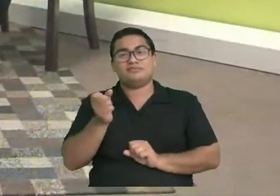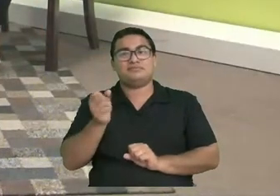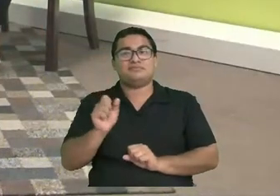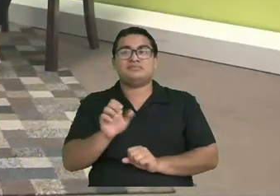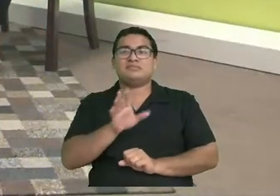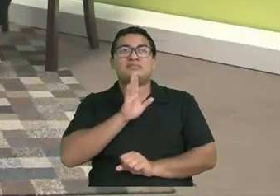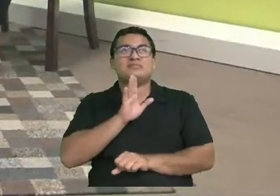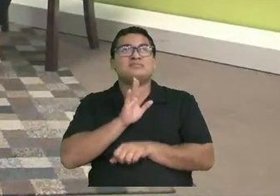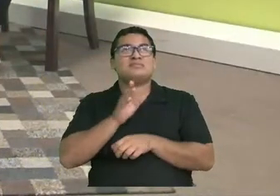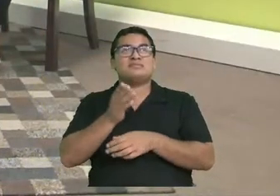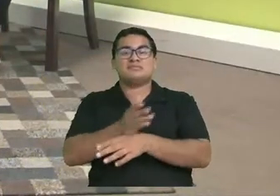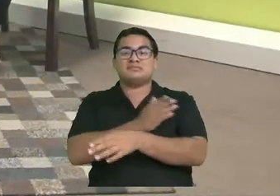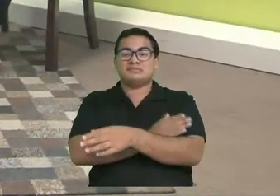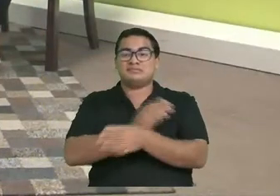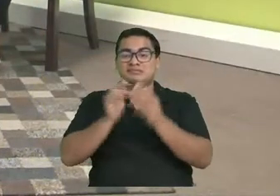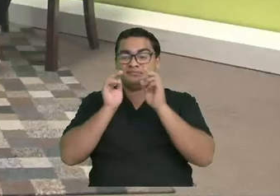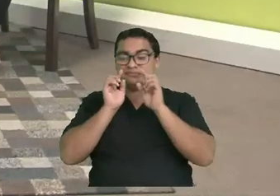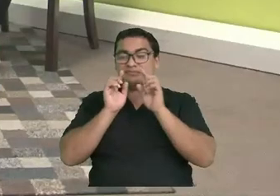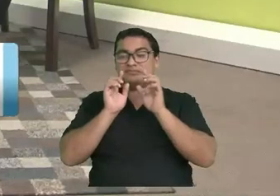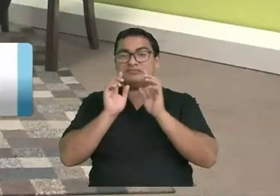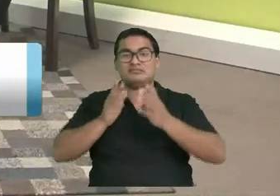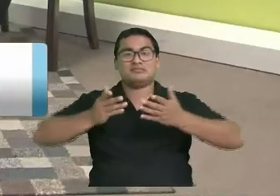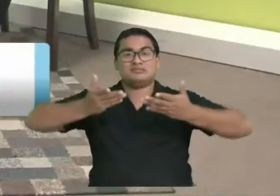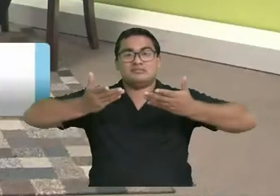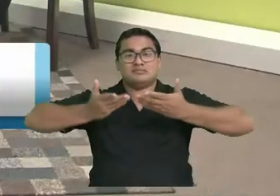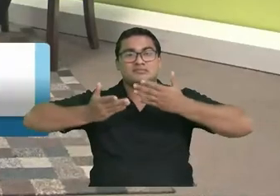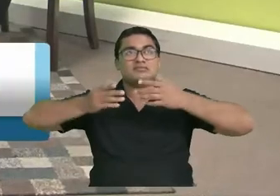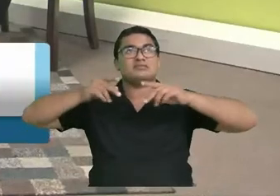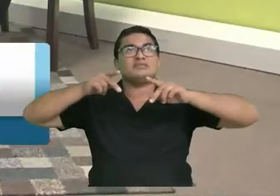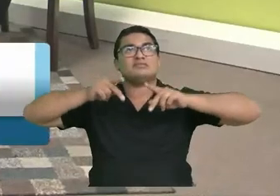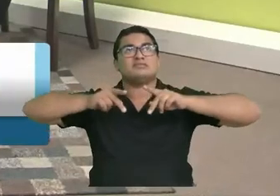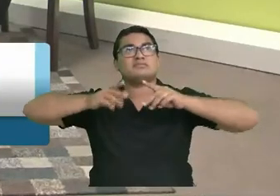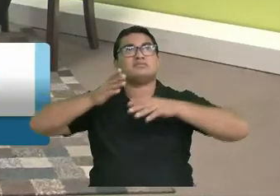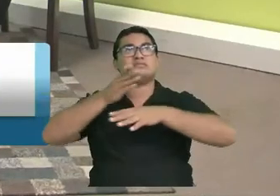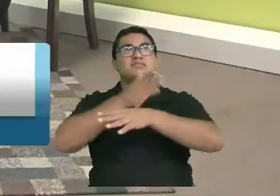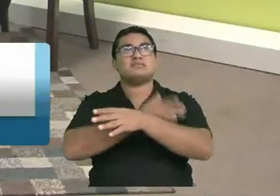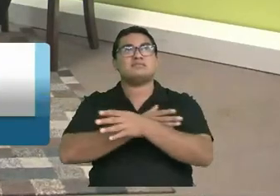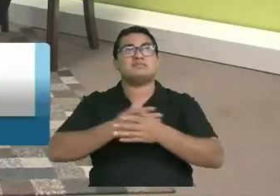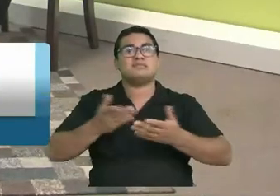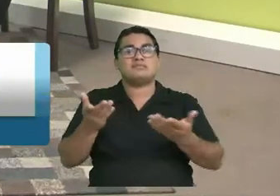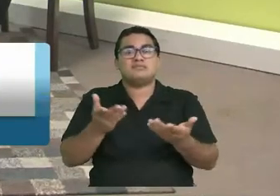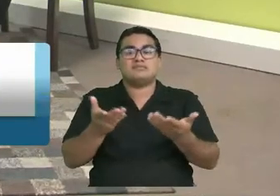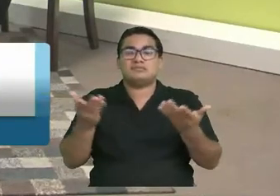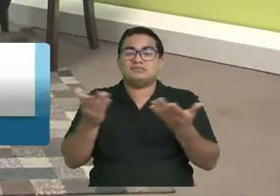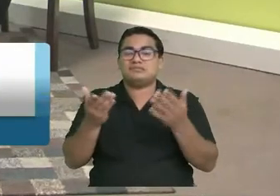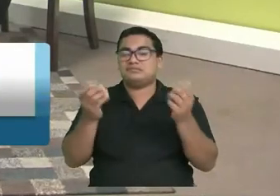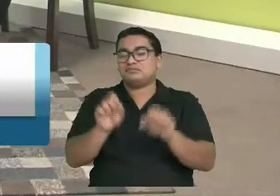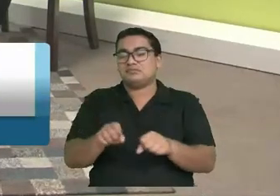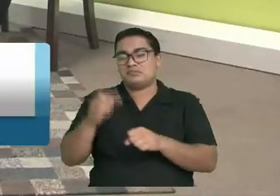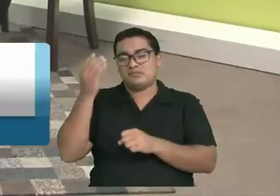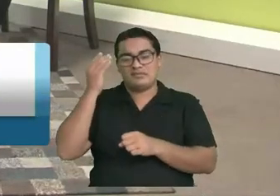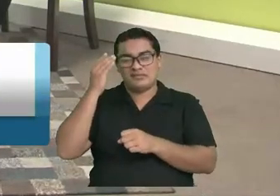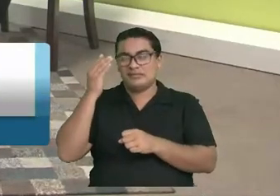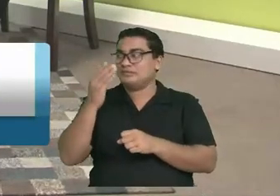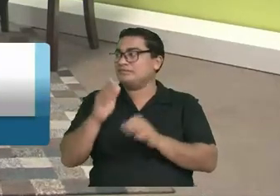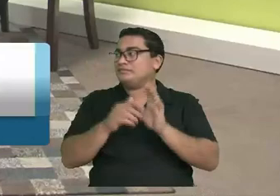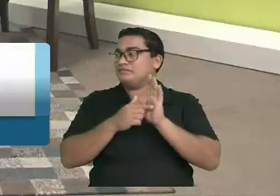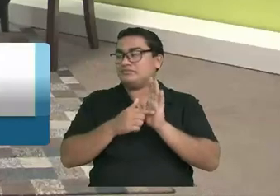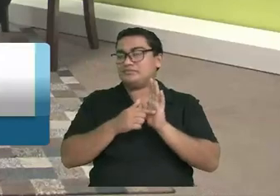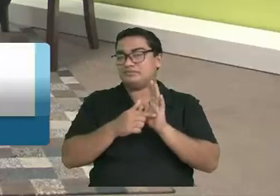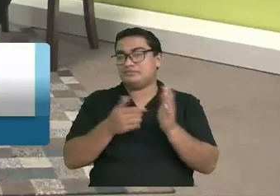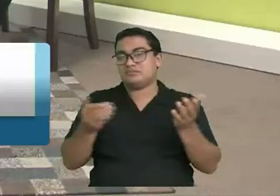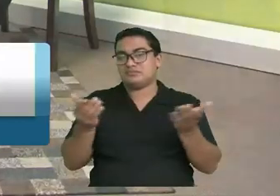diagnóstico. Yo creo que hablamos precisamente parte del diagnóstico en la primera parte. ¿Cómo se puede saber, doctora, ciencia cierta, que estamos